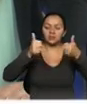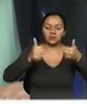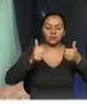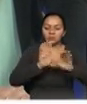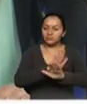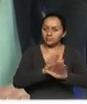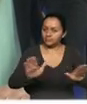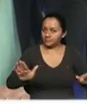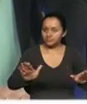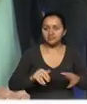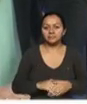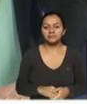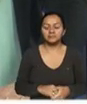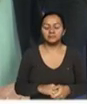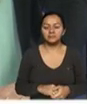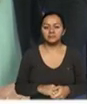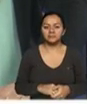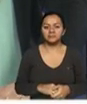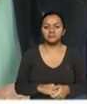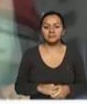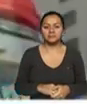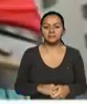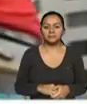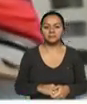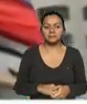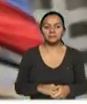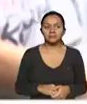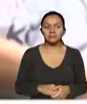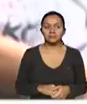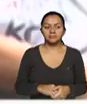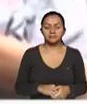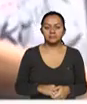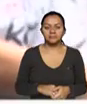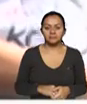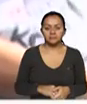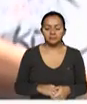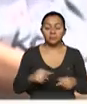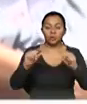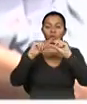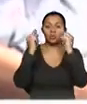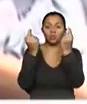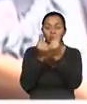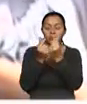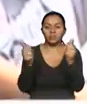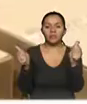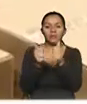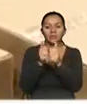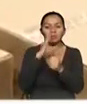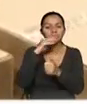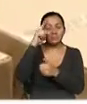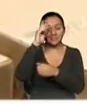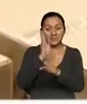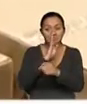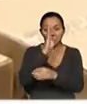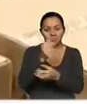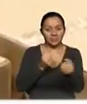para las elecciones de 2017. El colectivo Rafael Contigo Siempre entregó